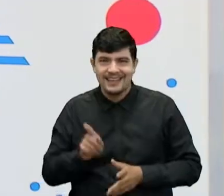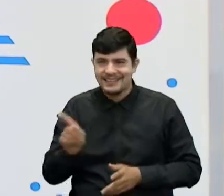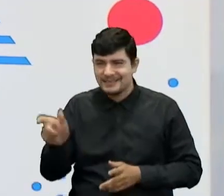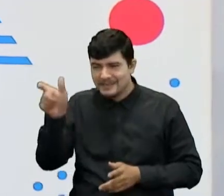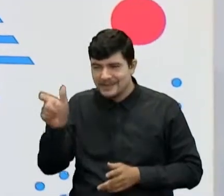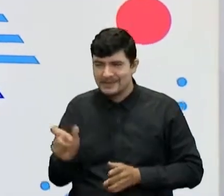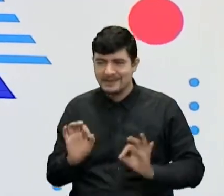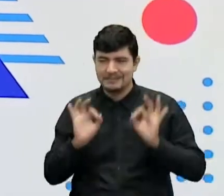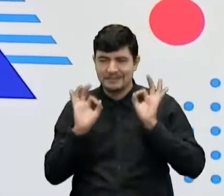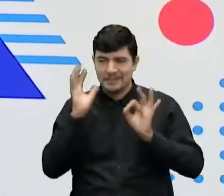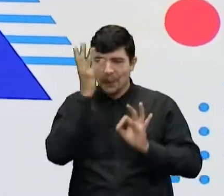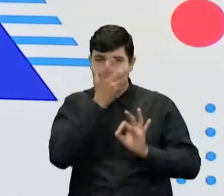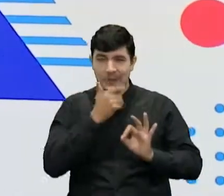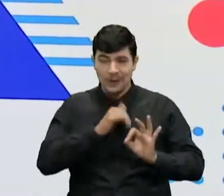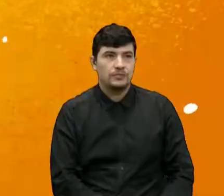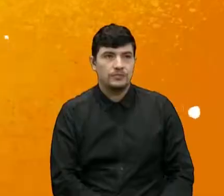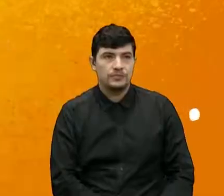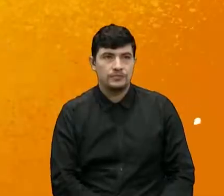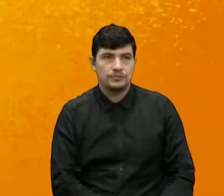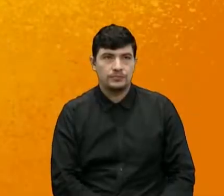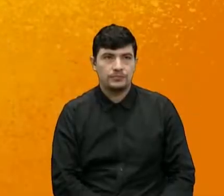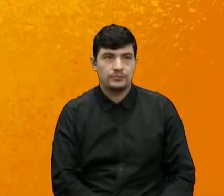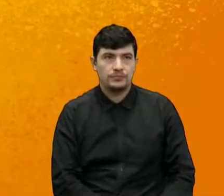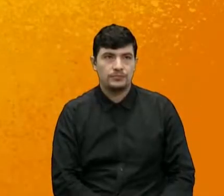como yo Ah No era tan simpático como yo